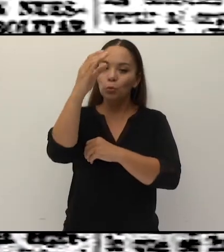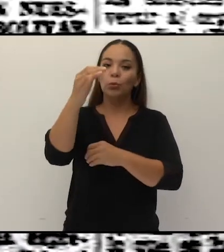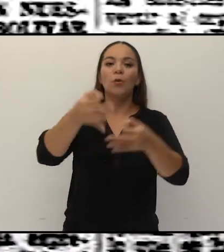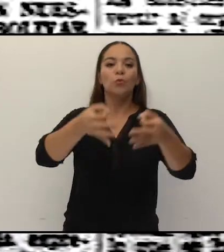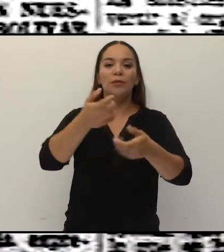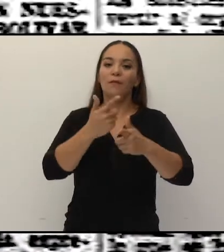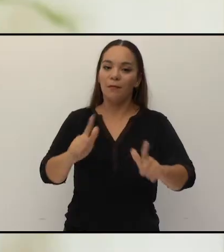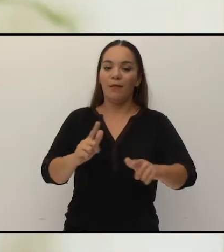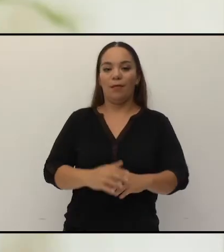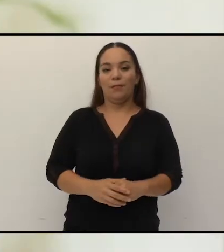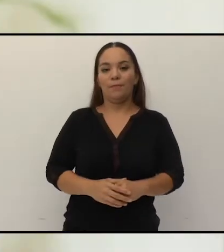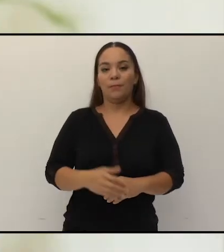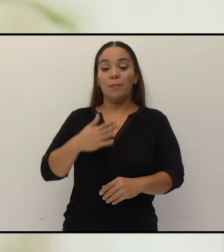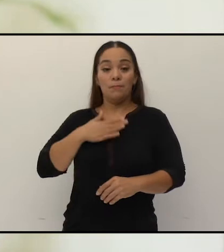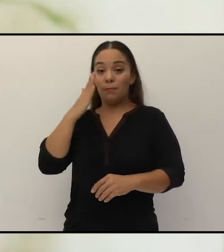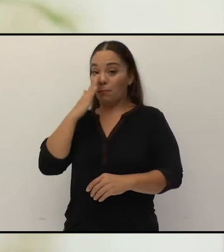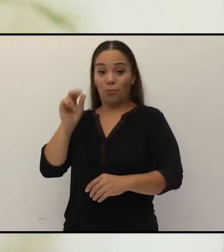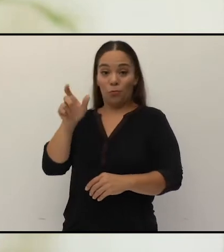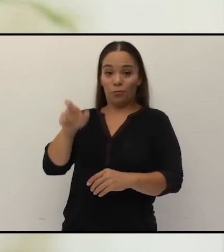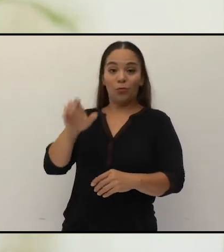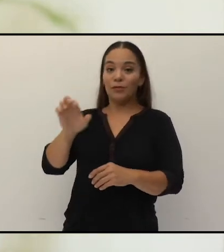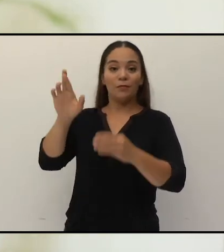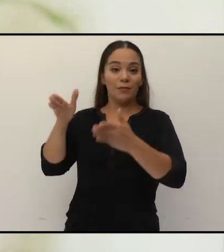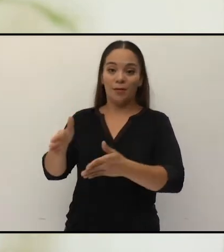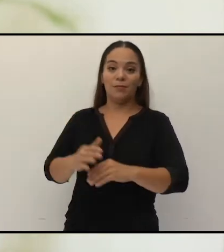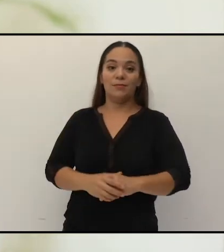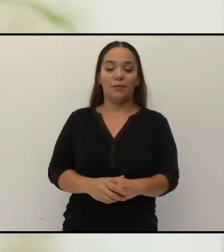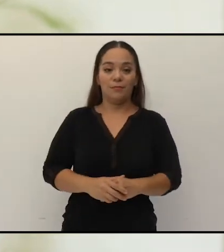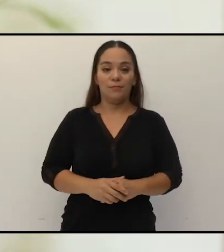justicia y libertad. Mi mamá no era costarricense. ¿No?